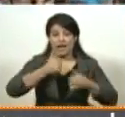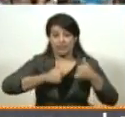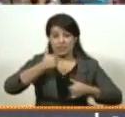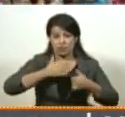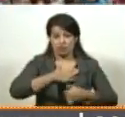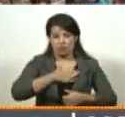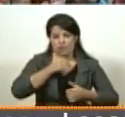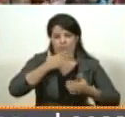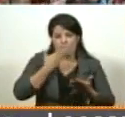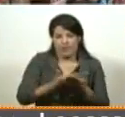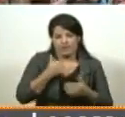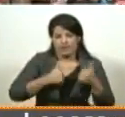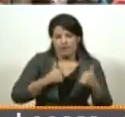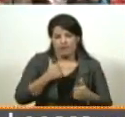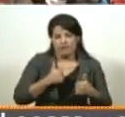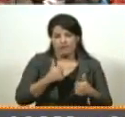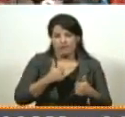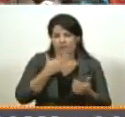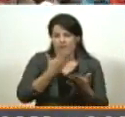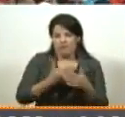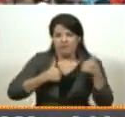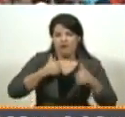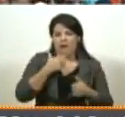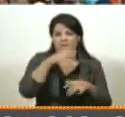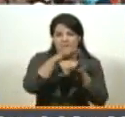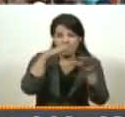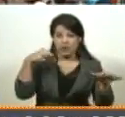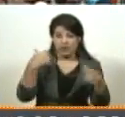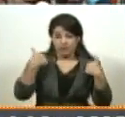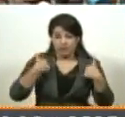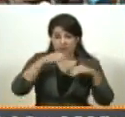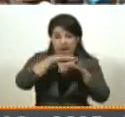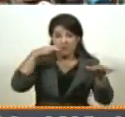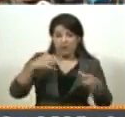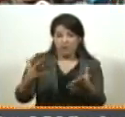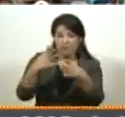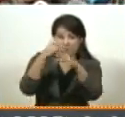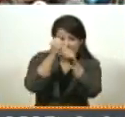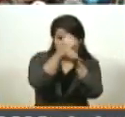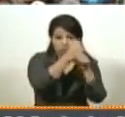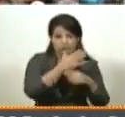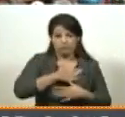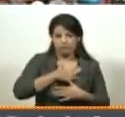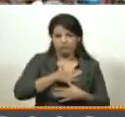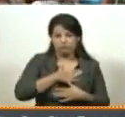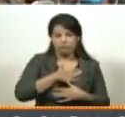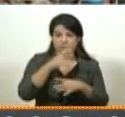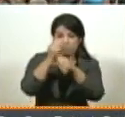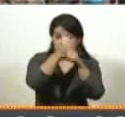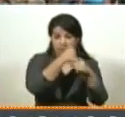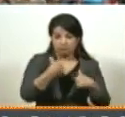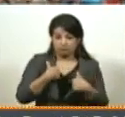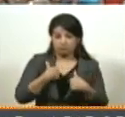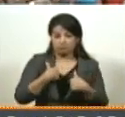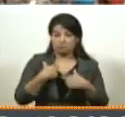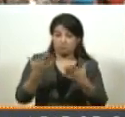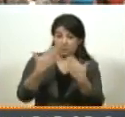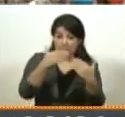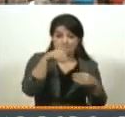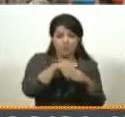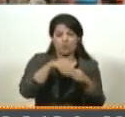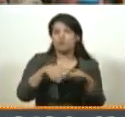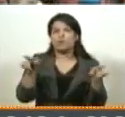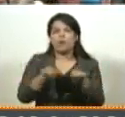están con la modalidad mayoritaria, es decir, todos los nominales, serán electos tal como lo